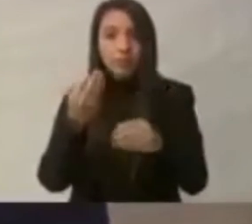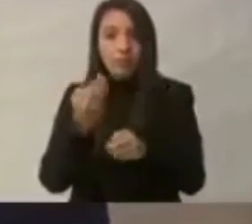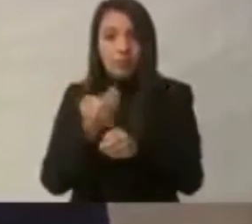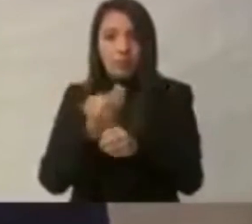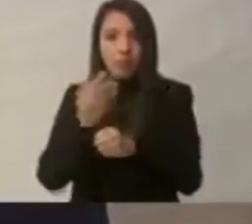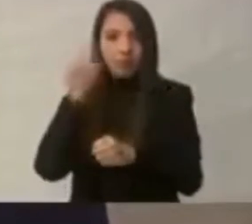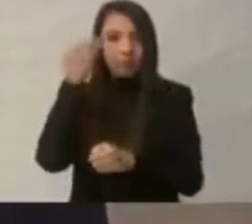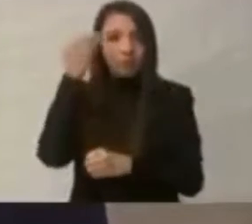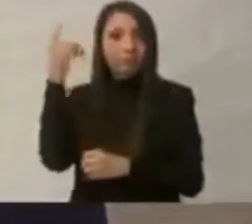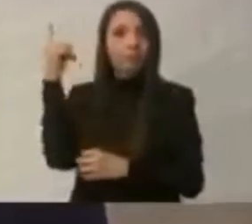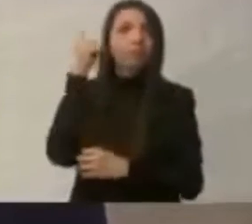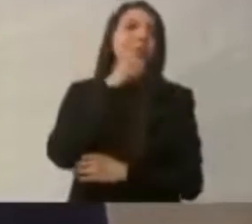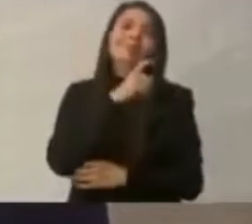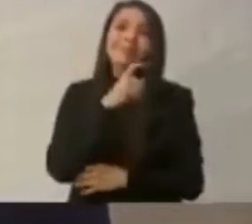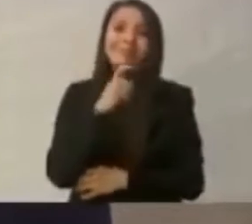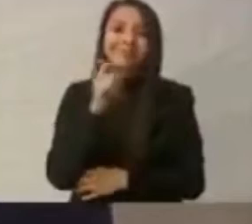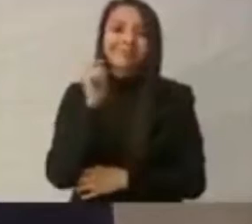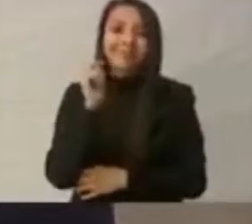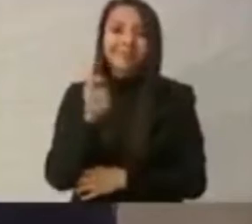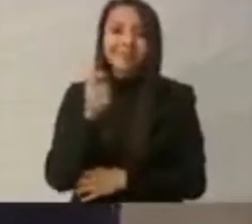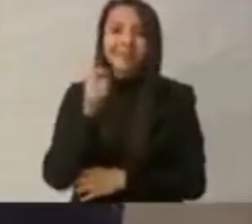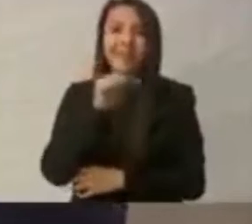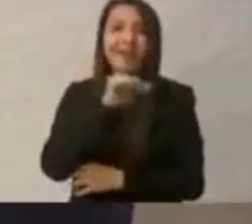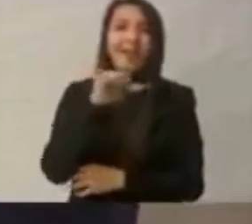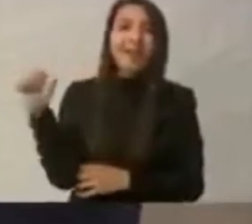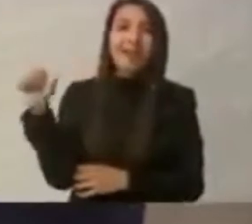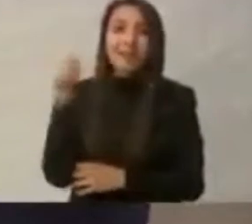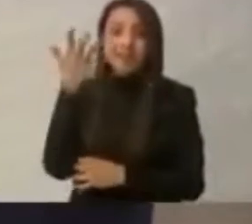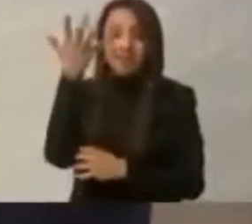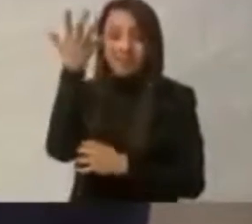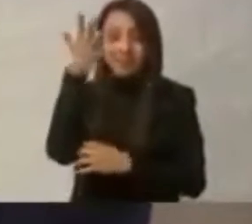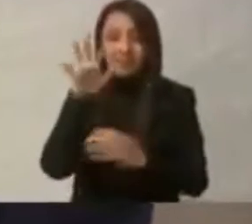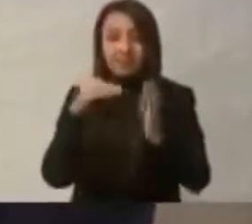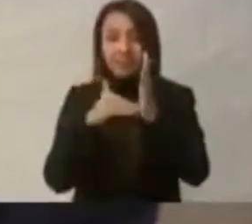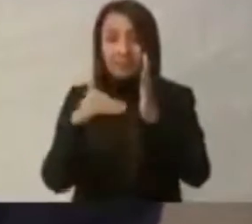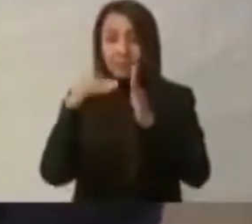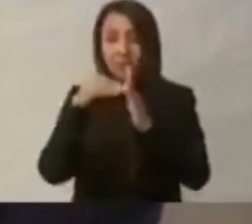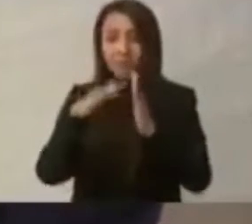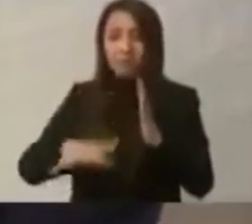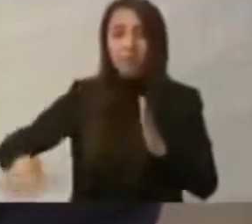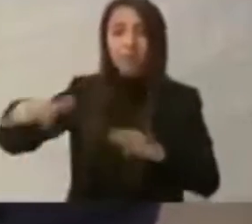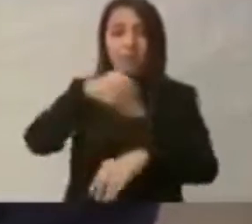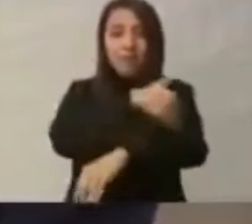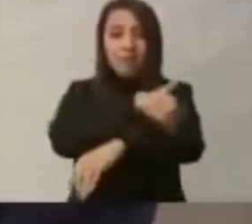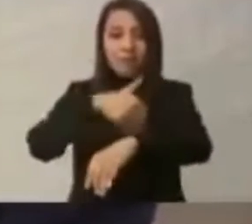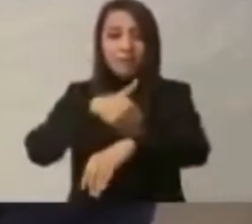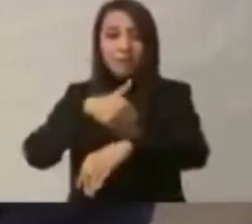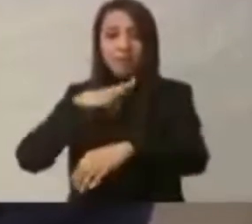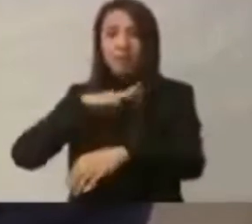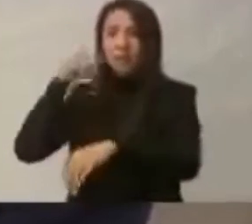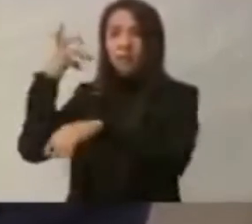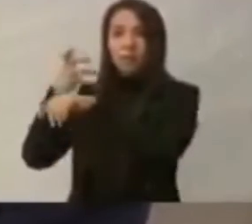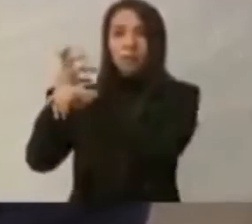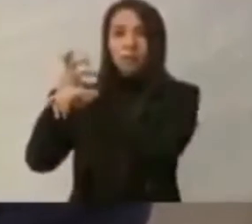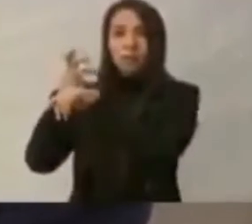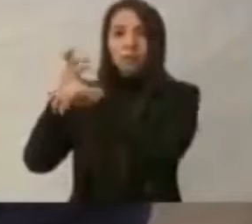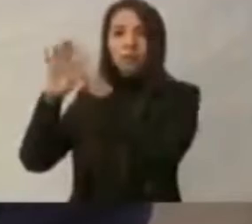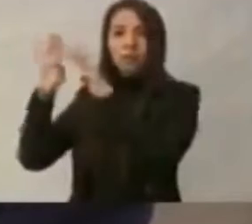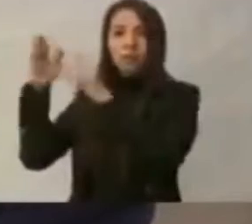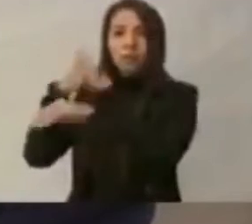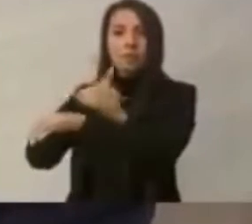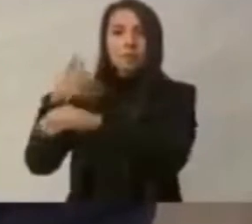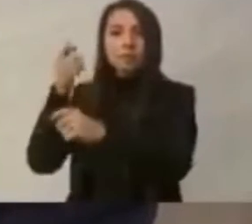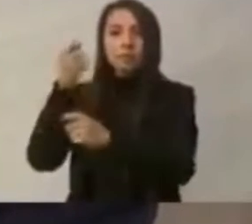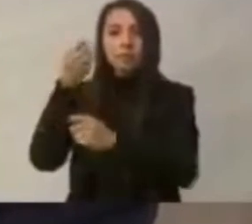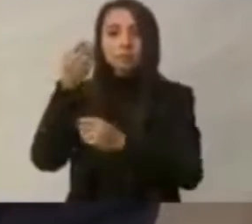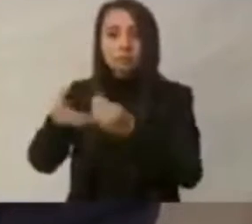estén llegando apoyos a 10 millones de familias en el país, que reciben